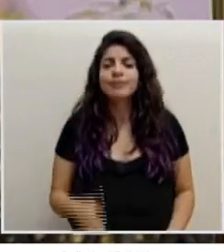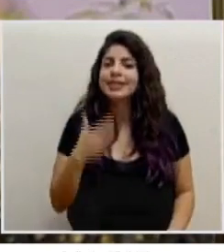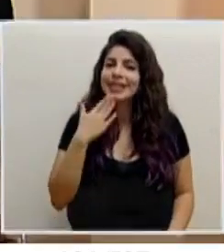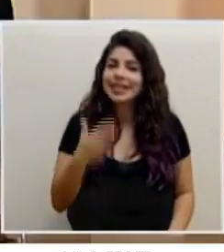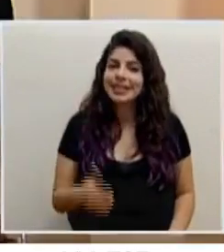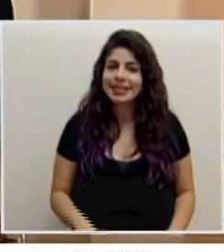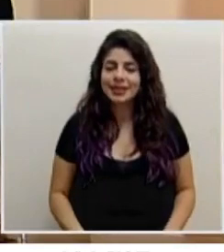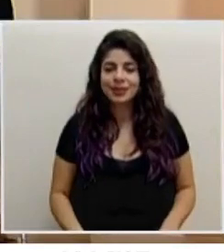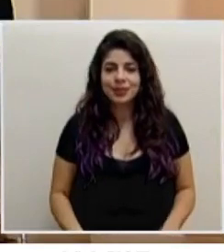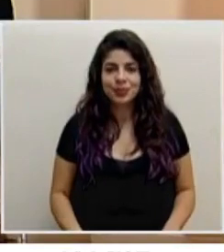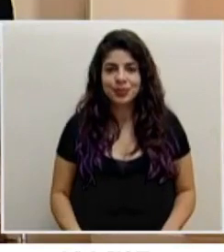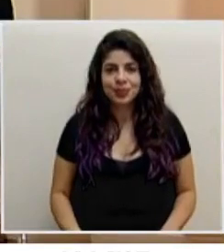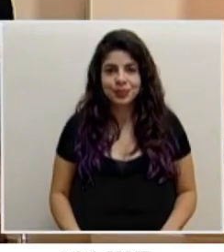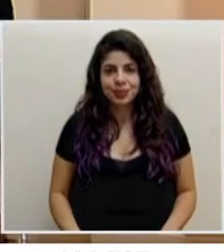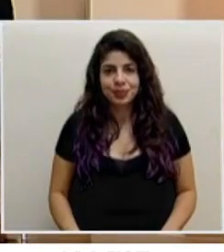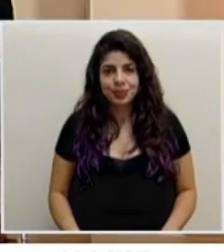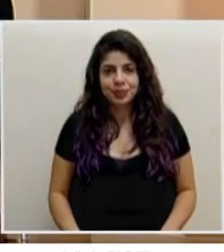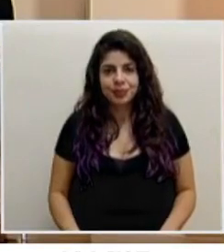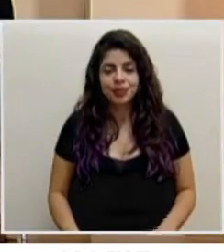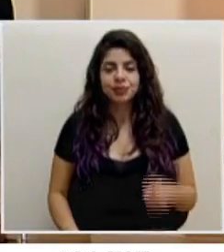Gracias.